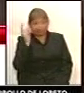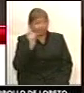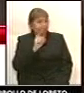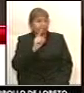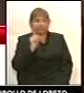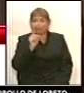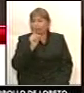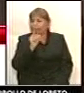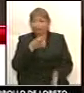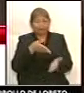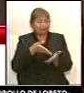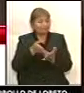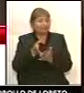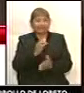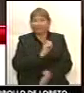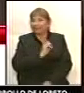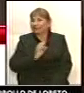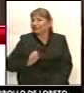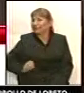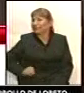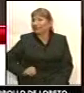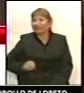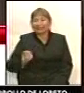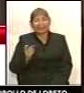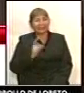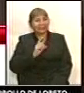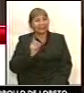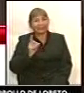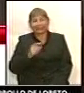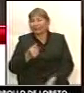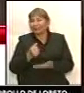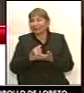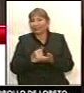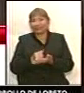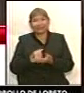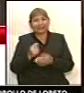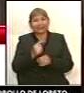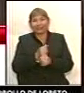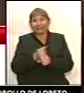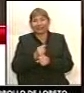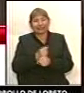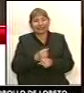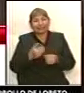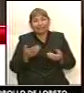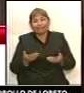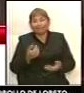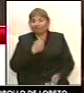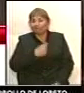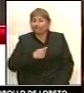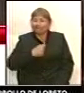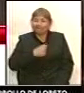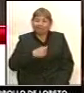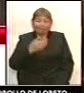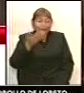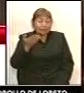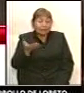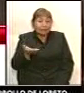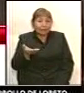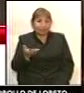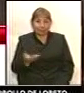participación directa del Estado frente a esta tragedia ocasionada a los hermanos cafetaleros. Por esta razón es